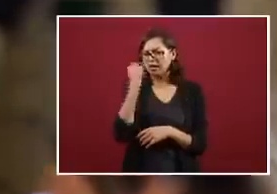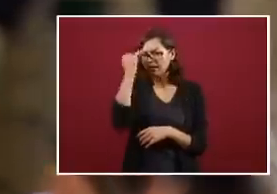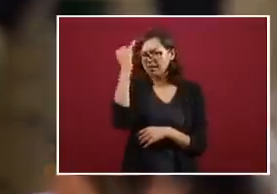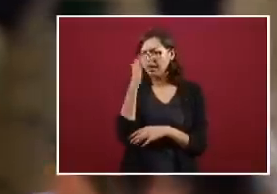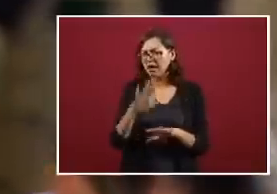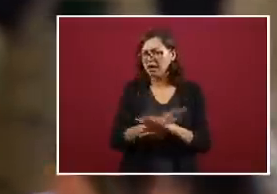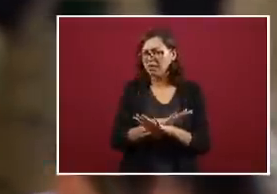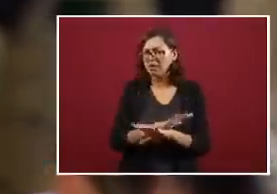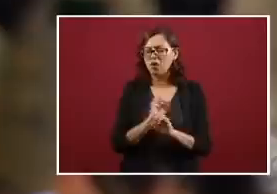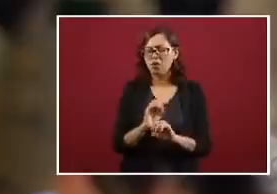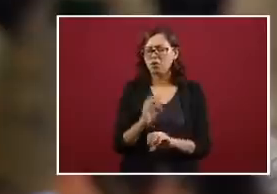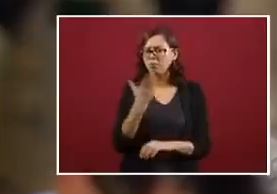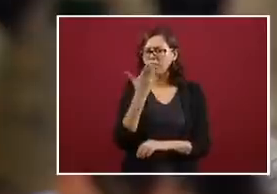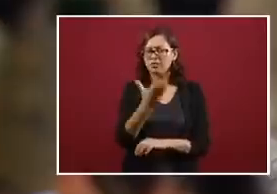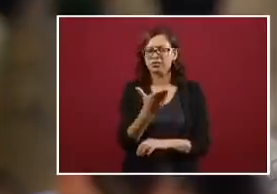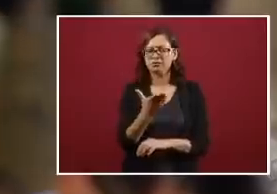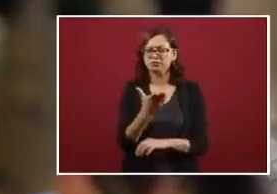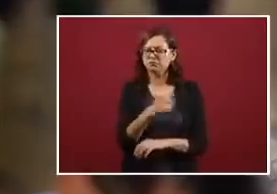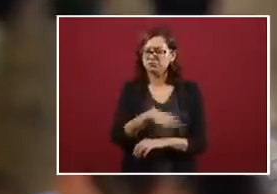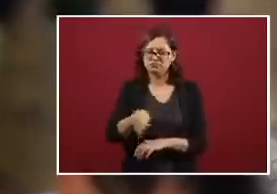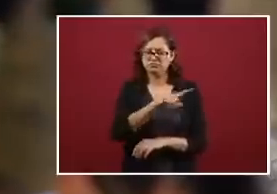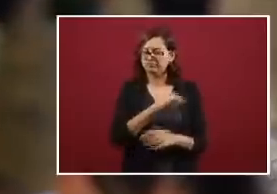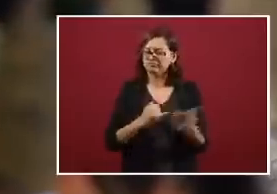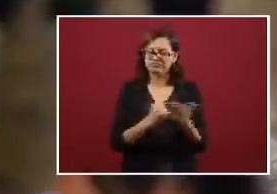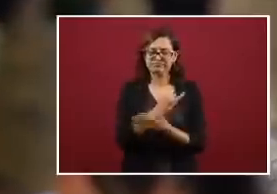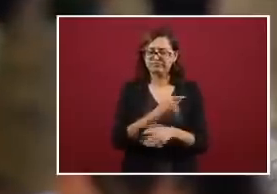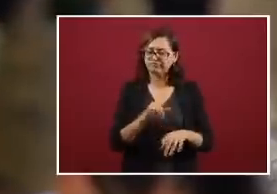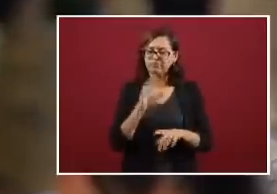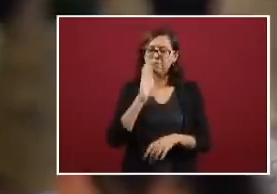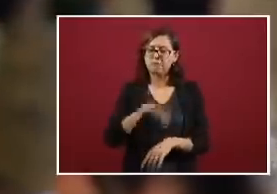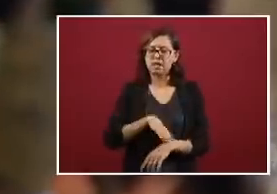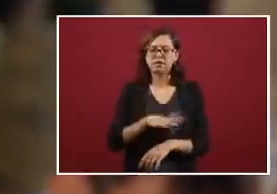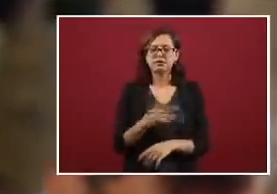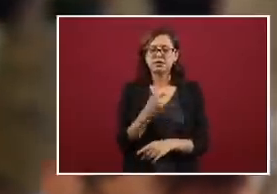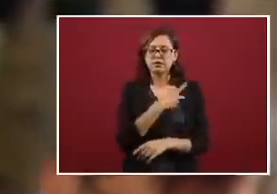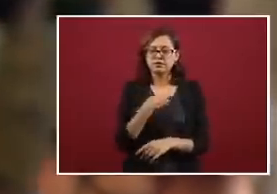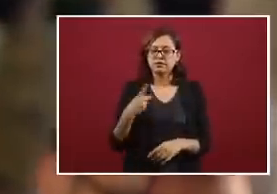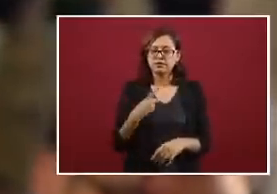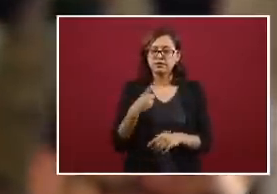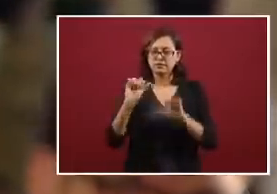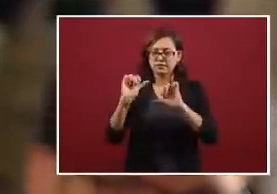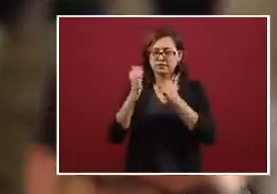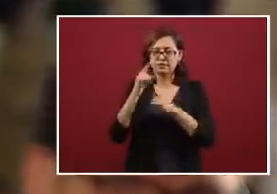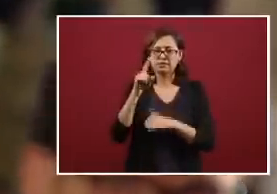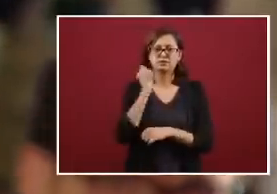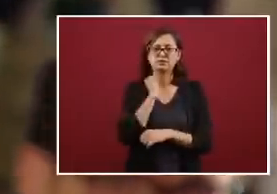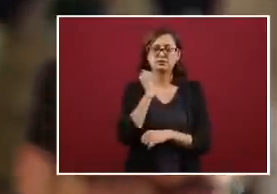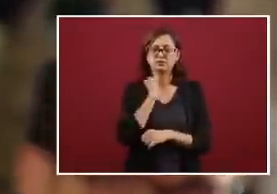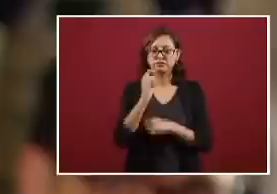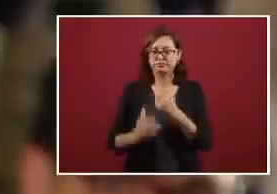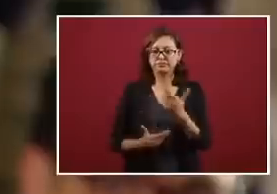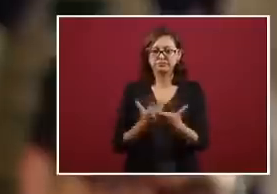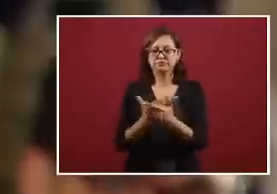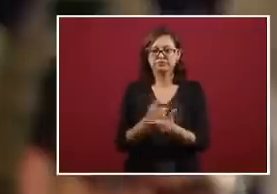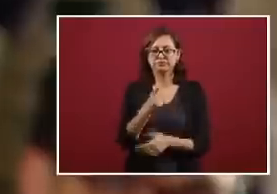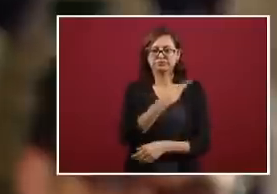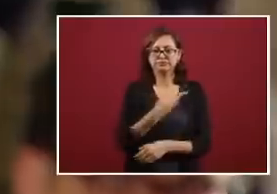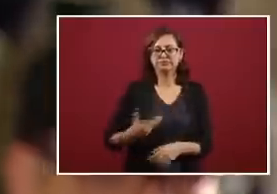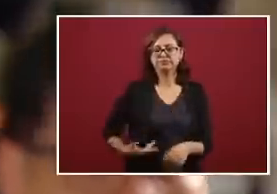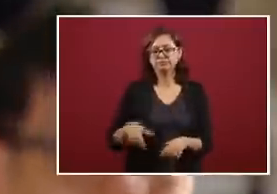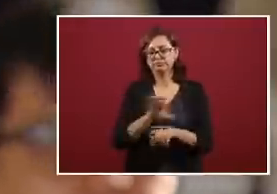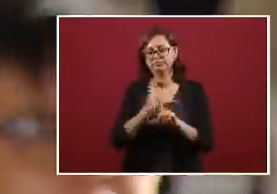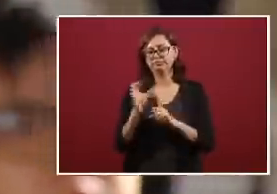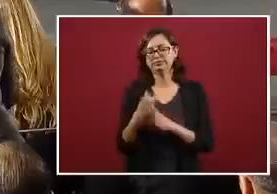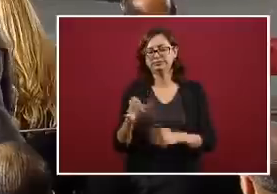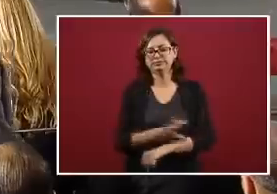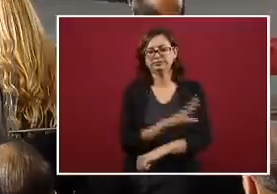postura o pediría que, en todo caso, desistieran de esta iniciativa. Iniciativa en el Senado, pues nada menos del presidente de la Comisión de Energía del